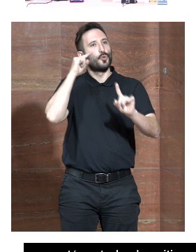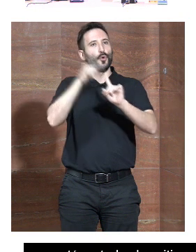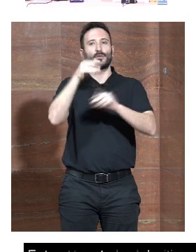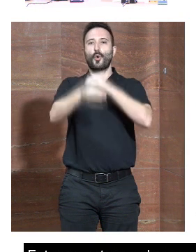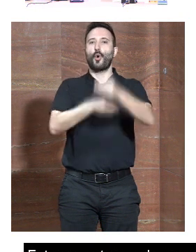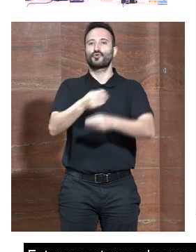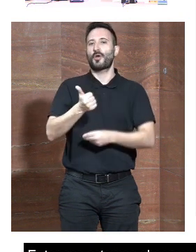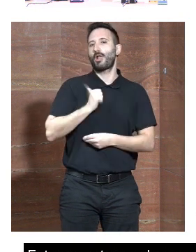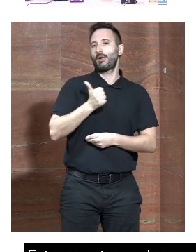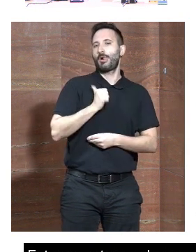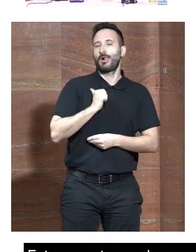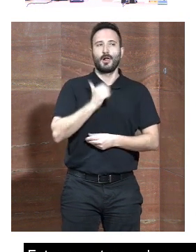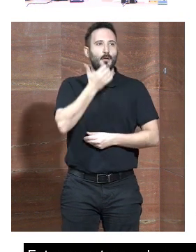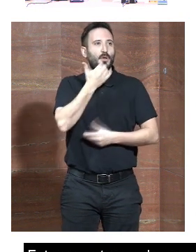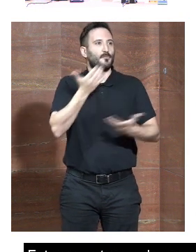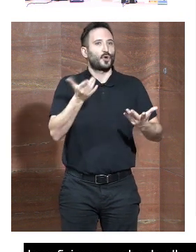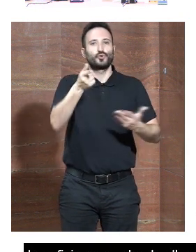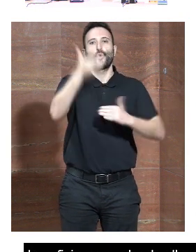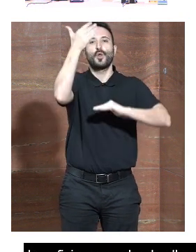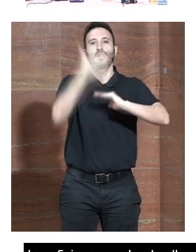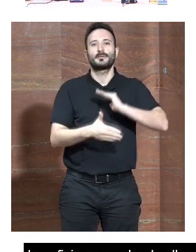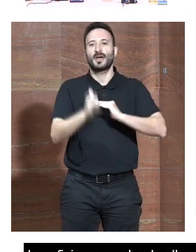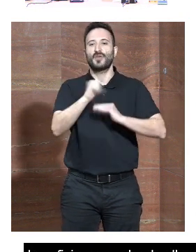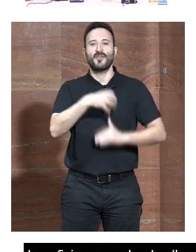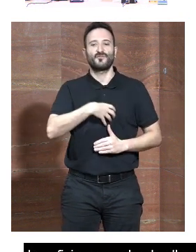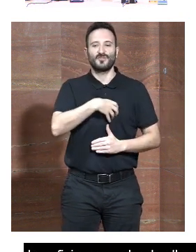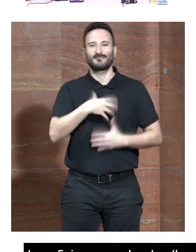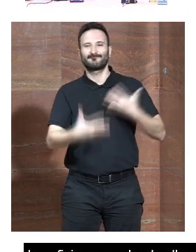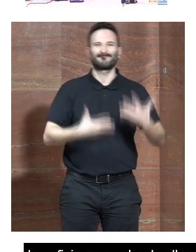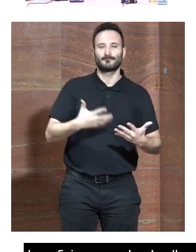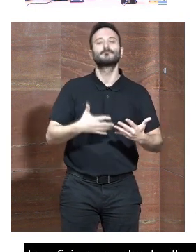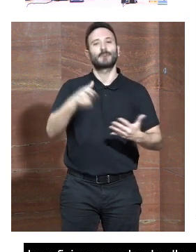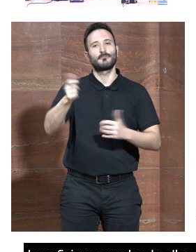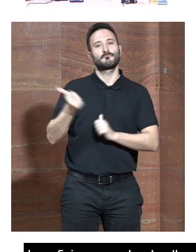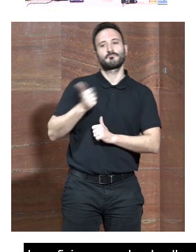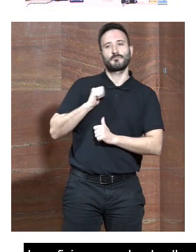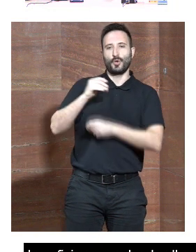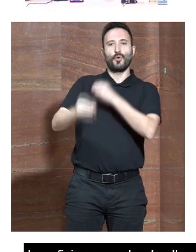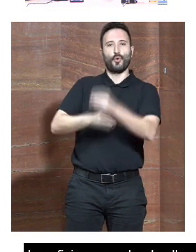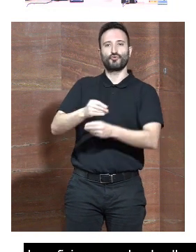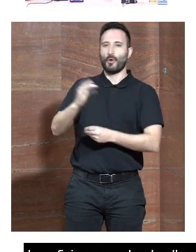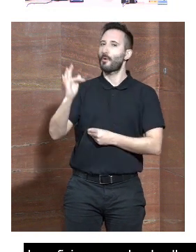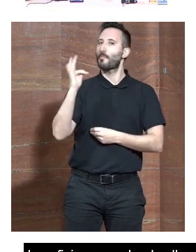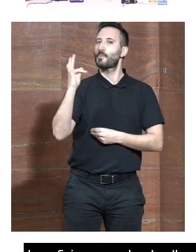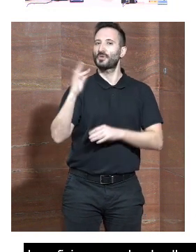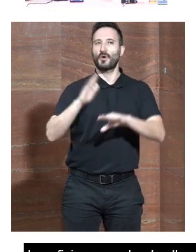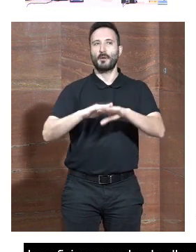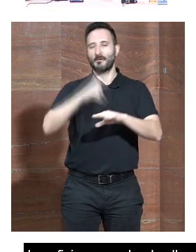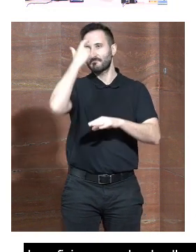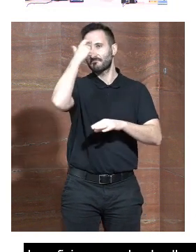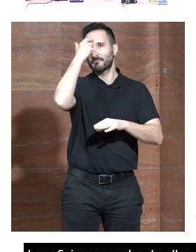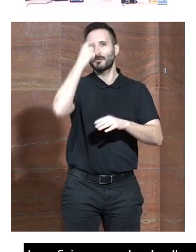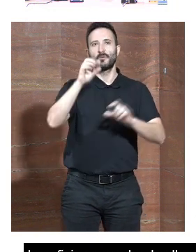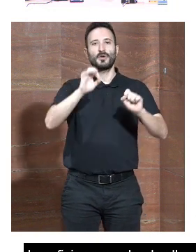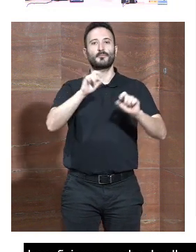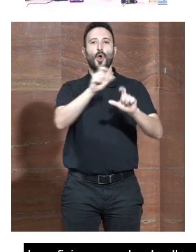porque tengas alguna limitación funcional de algún tipo y, oye, pues te viene bien ampliar el